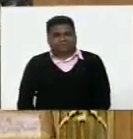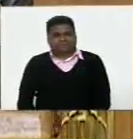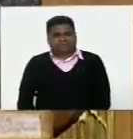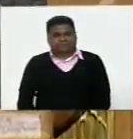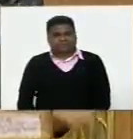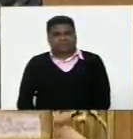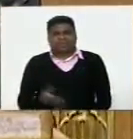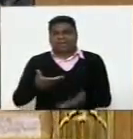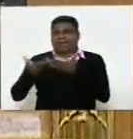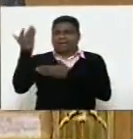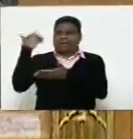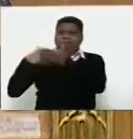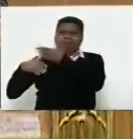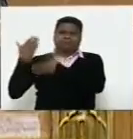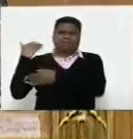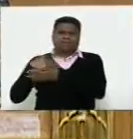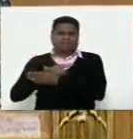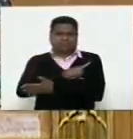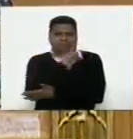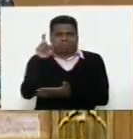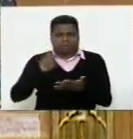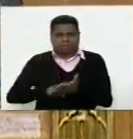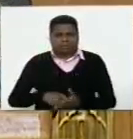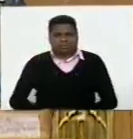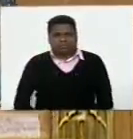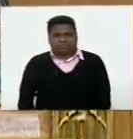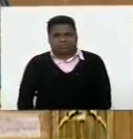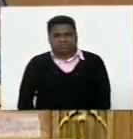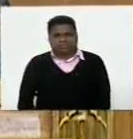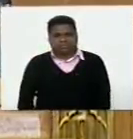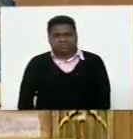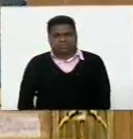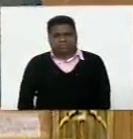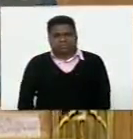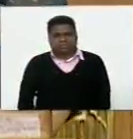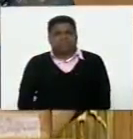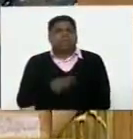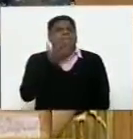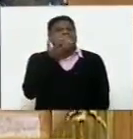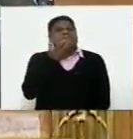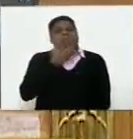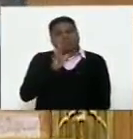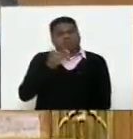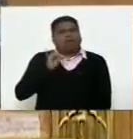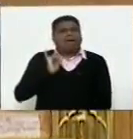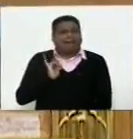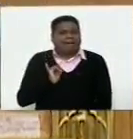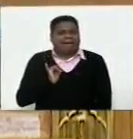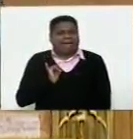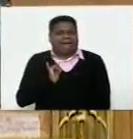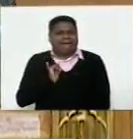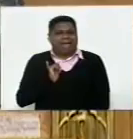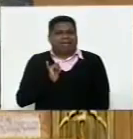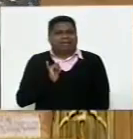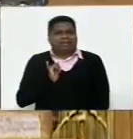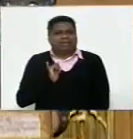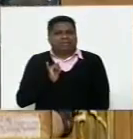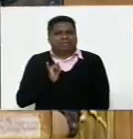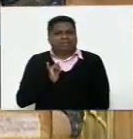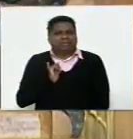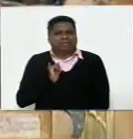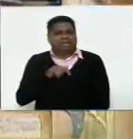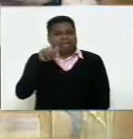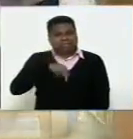involución, de retroceso. Y si hay un país donde vamos a contracorriente es